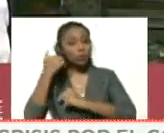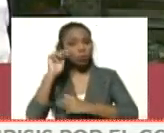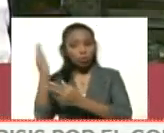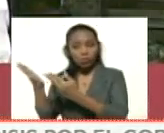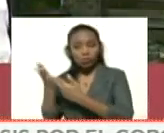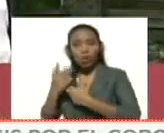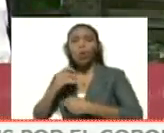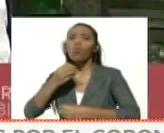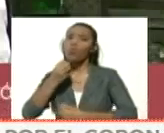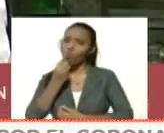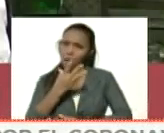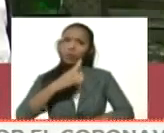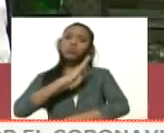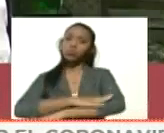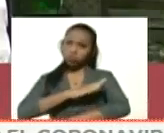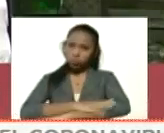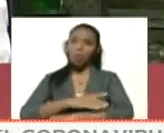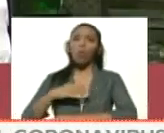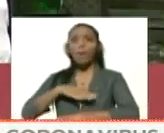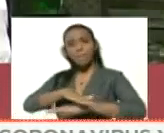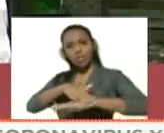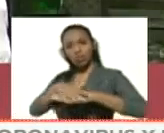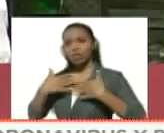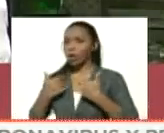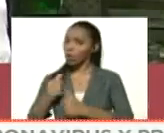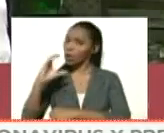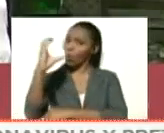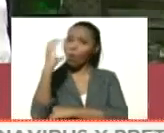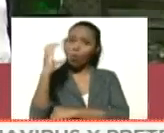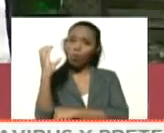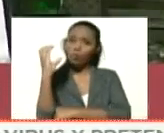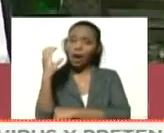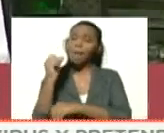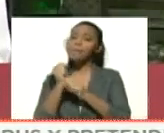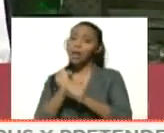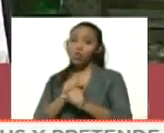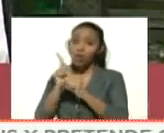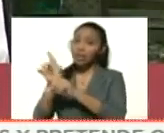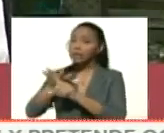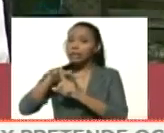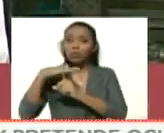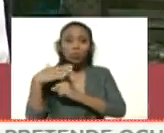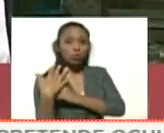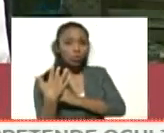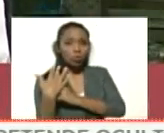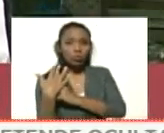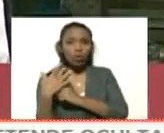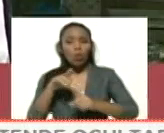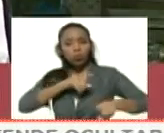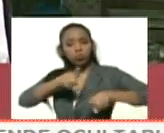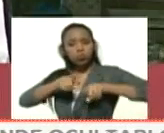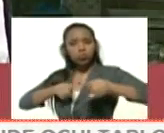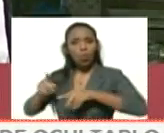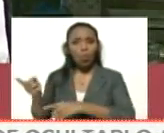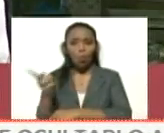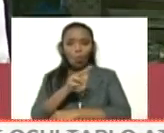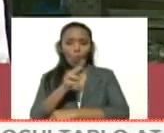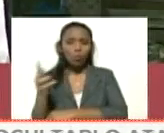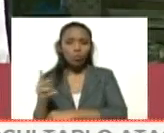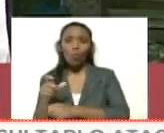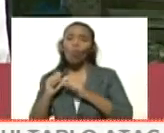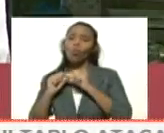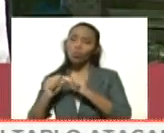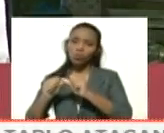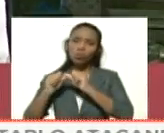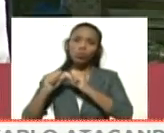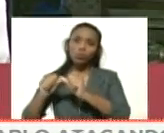buena actitud por parte del ministro de Salud de Colombia. Esperamos que esa situación de coordinación mutua continúe